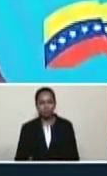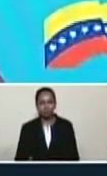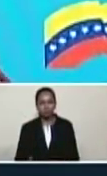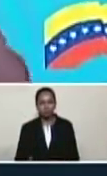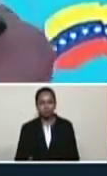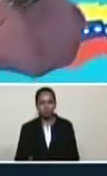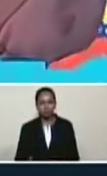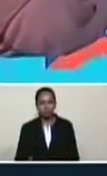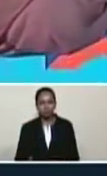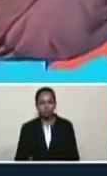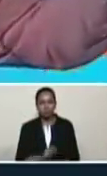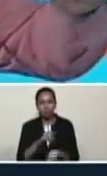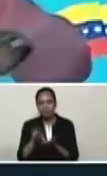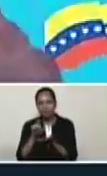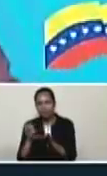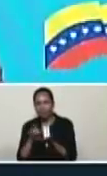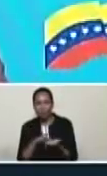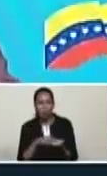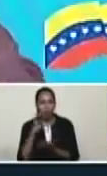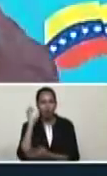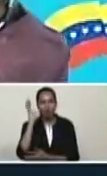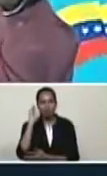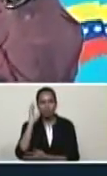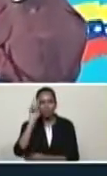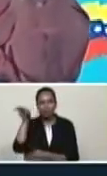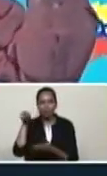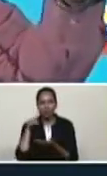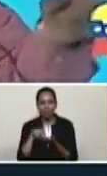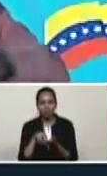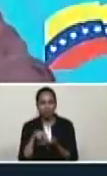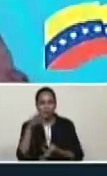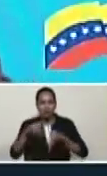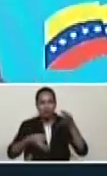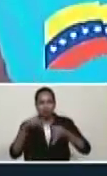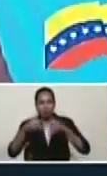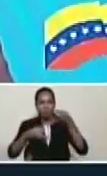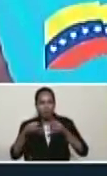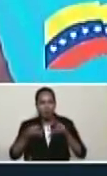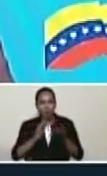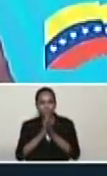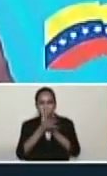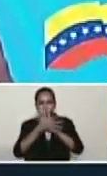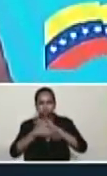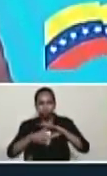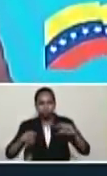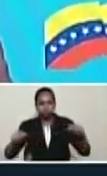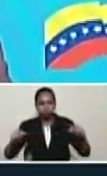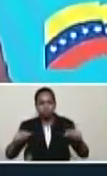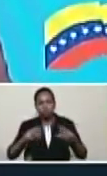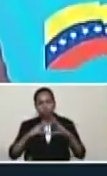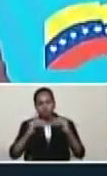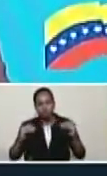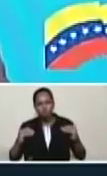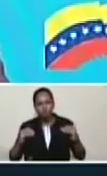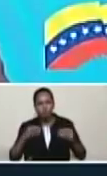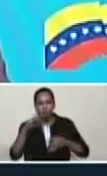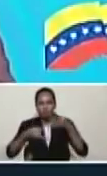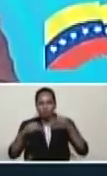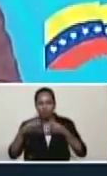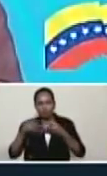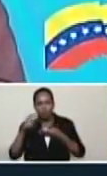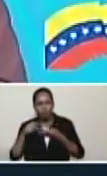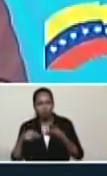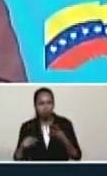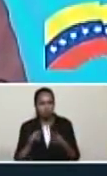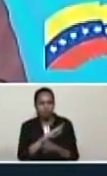destituyó y disolvió la Asamblea Nacional, al Tribunal Supremo de Justicia, a la Fiscalía General, al Poder